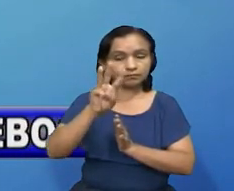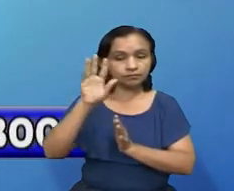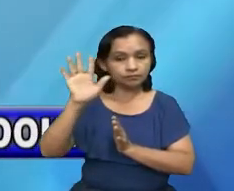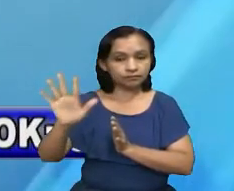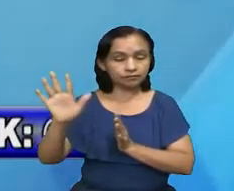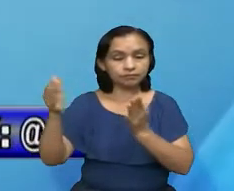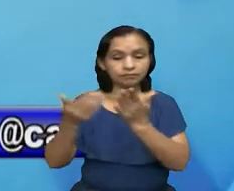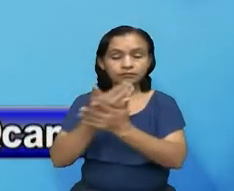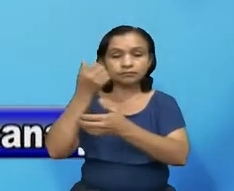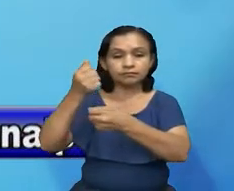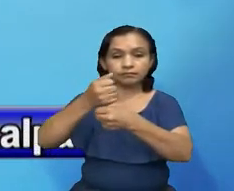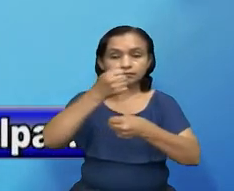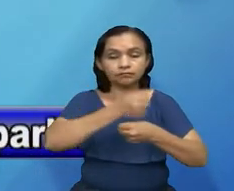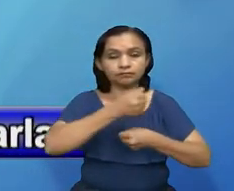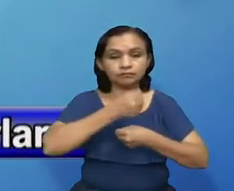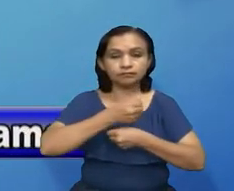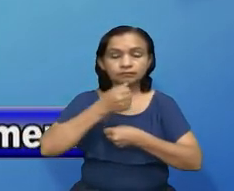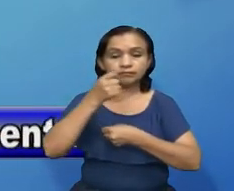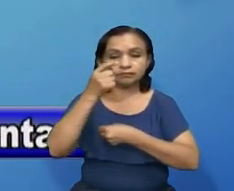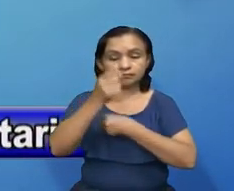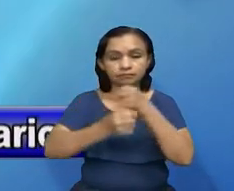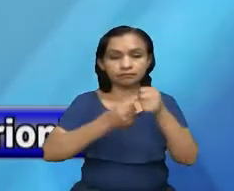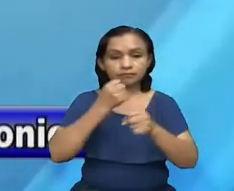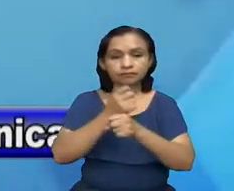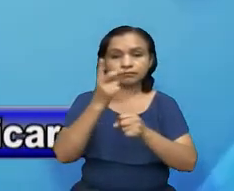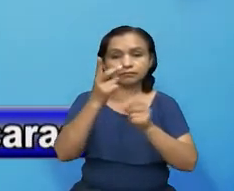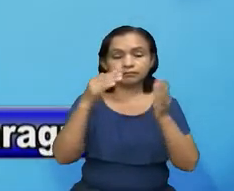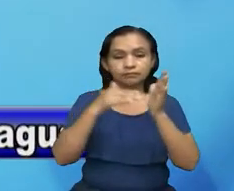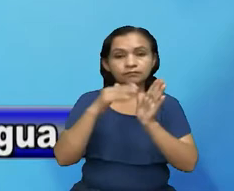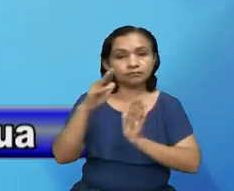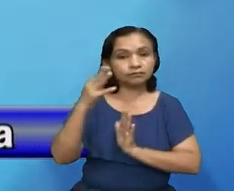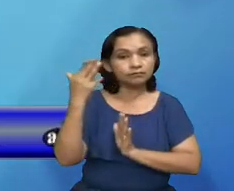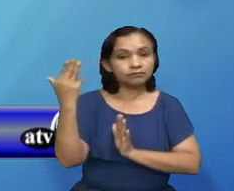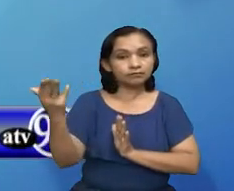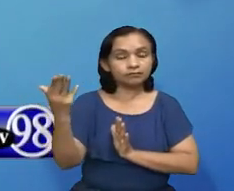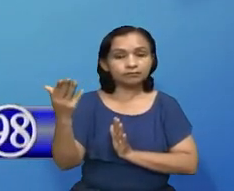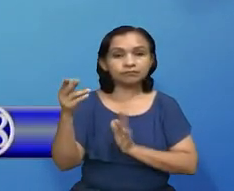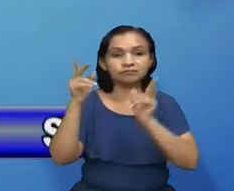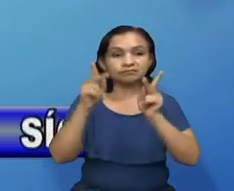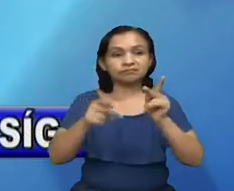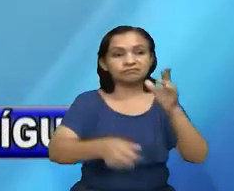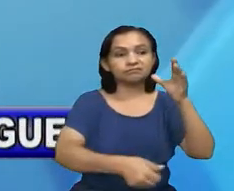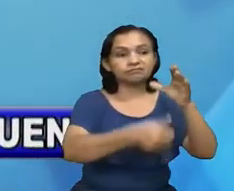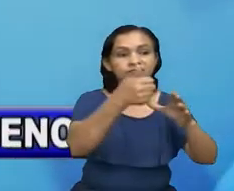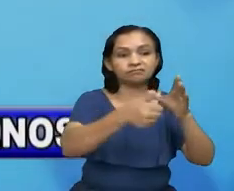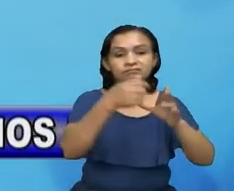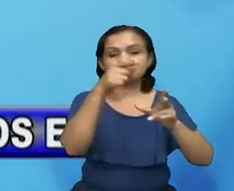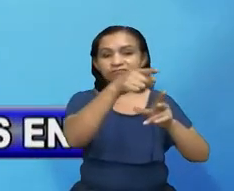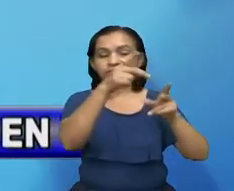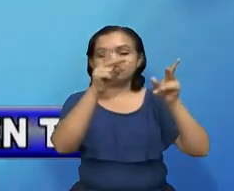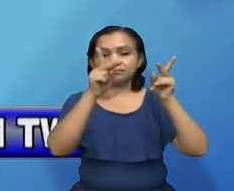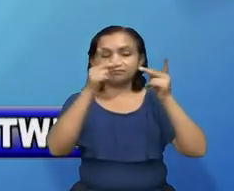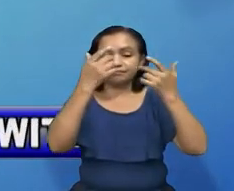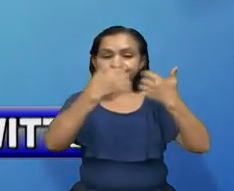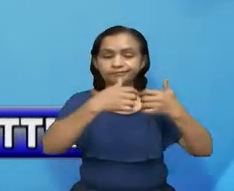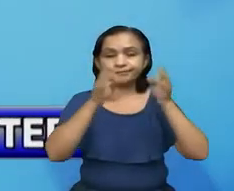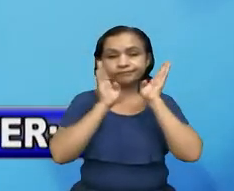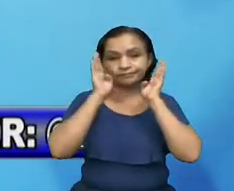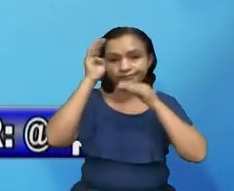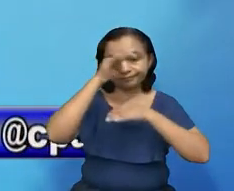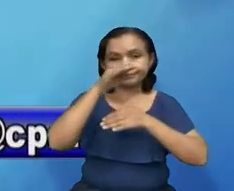55.135 nuevos empleos en el año 2019. Casi lo que corrieron los capitalistas salvajes.